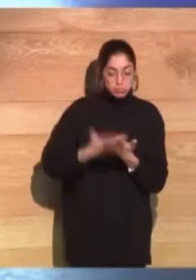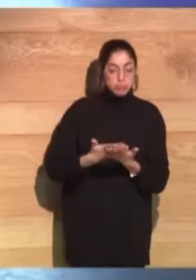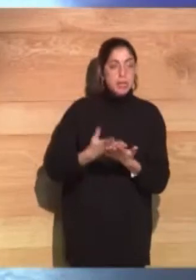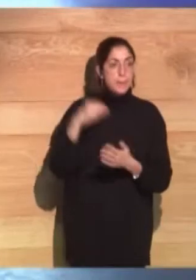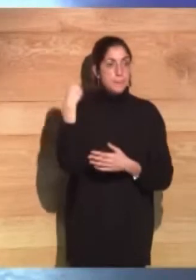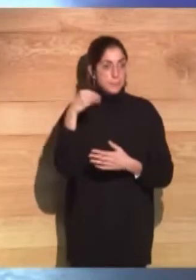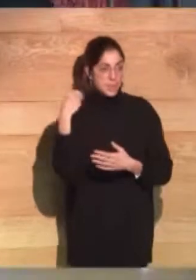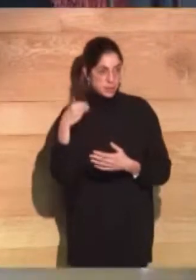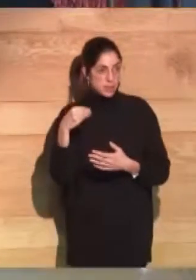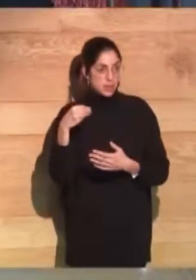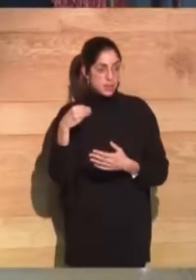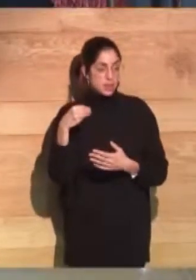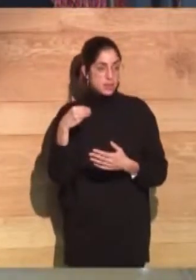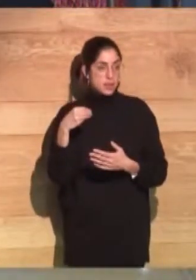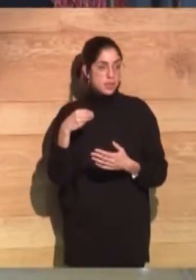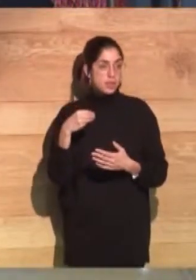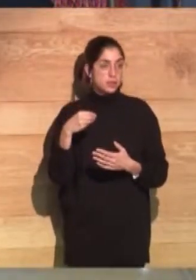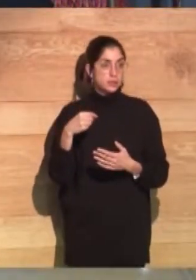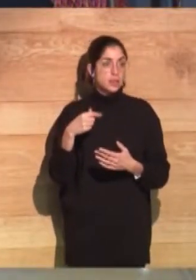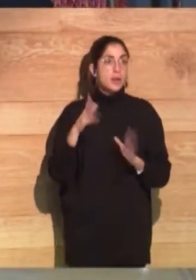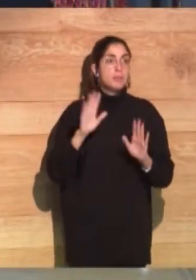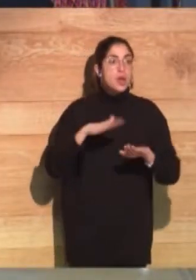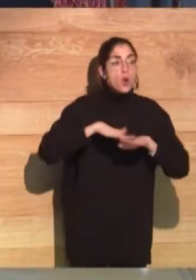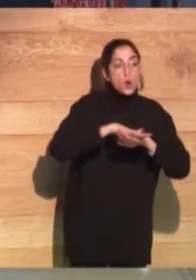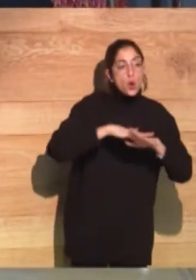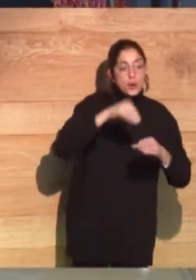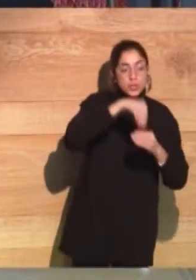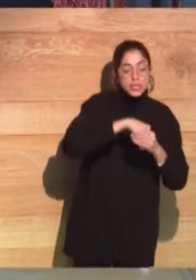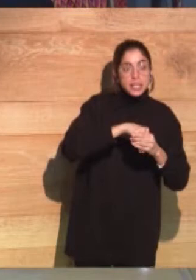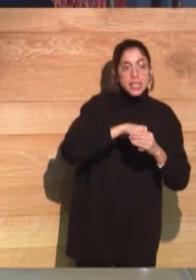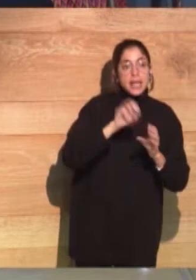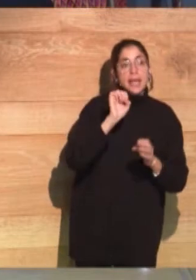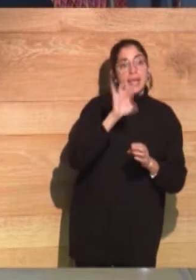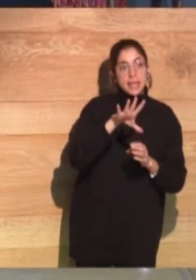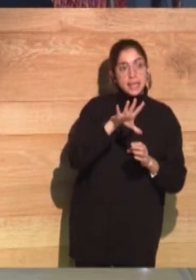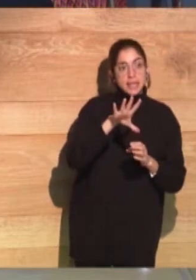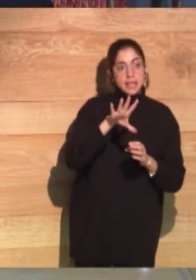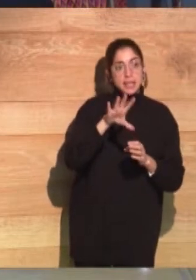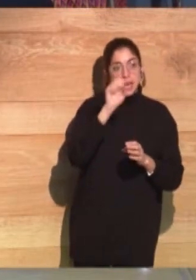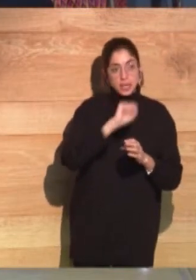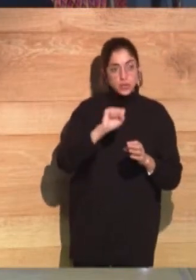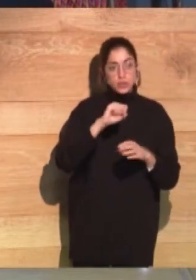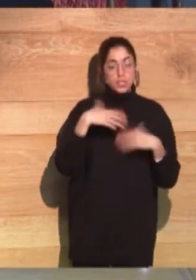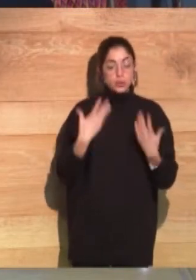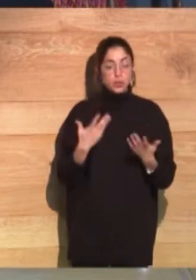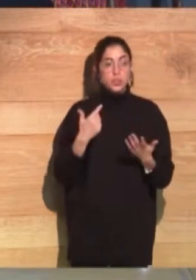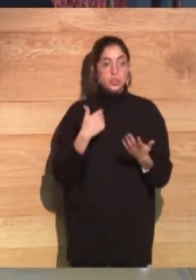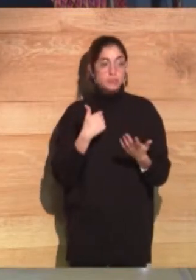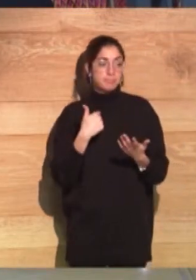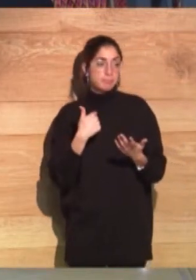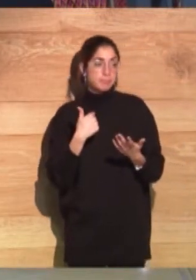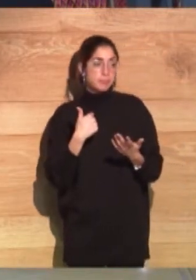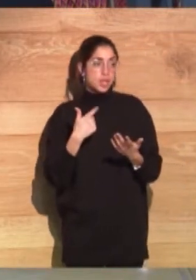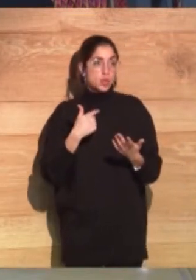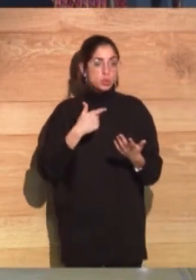en el gobierno interino y pudimos mantener la paz. Así que establecimos los cimientos para